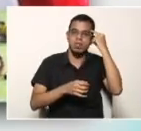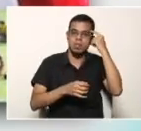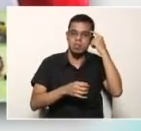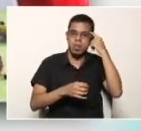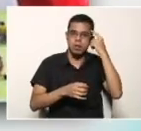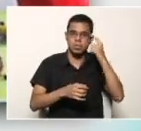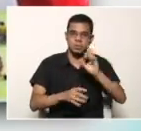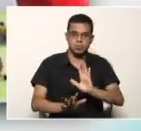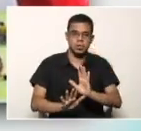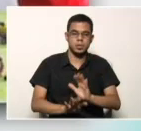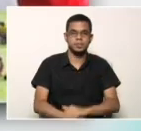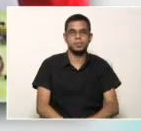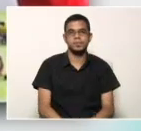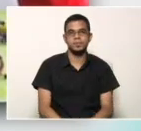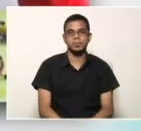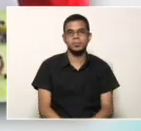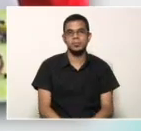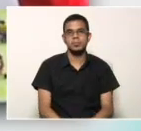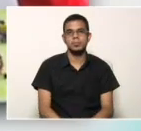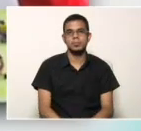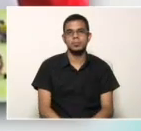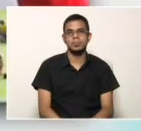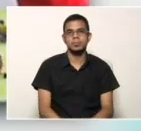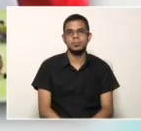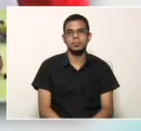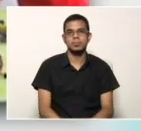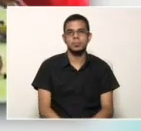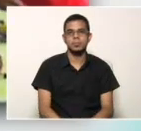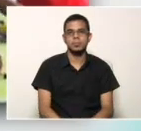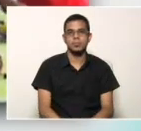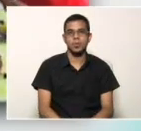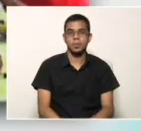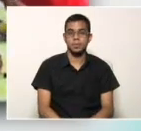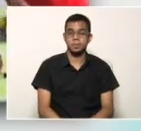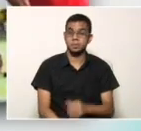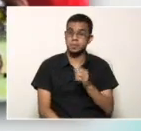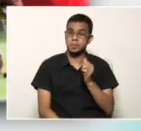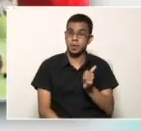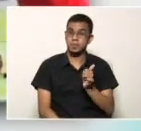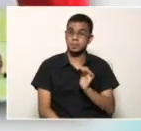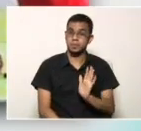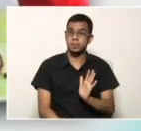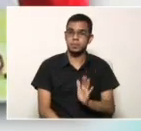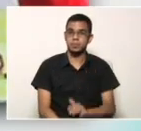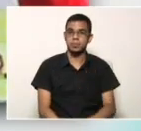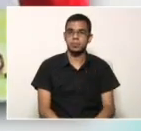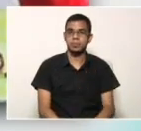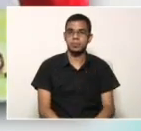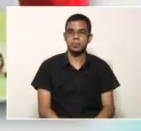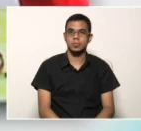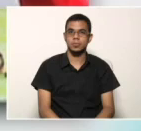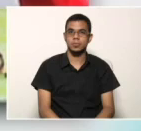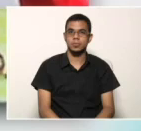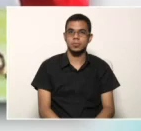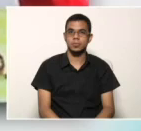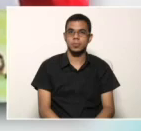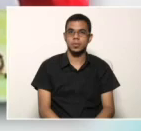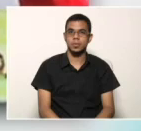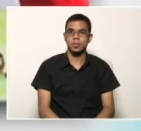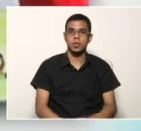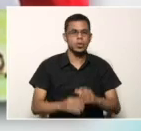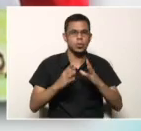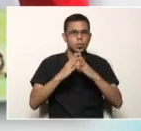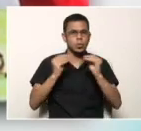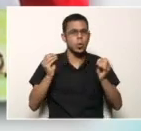y vamos a colocarla aquí. Okay. Lo mismo que le voy a mostrar en esta parte, lo que es